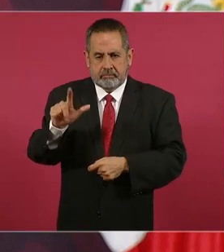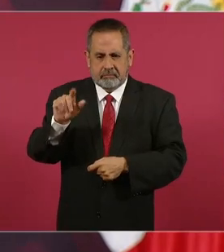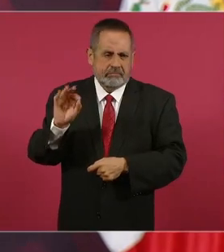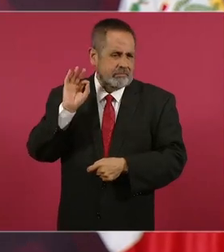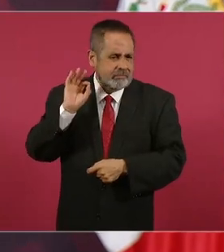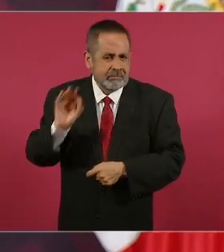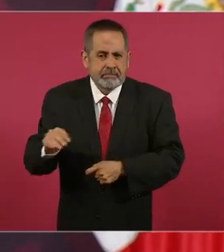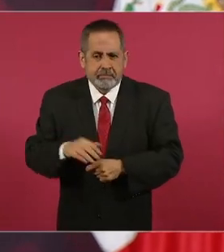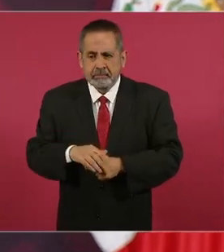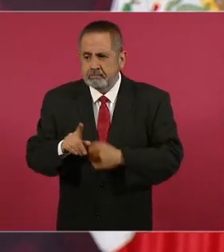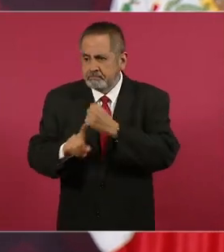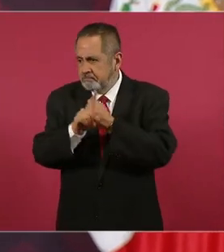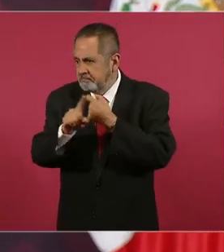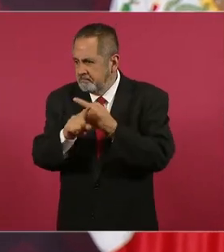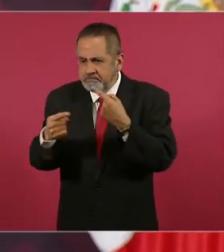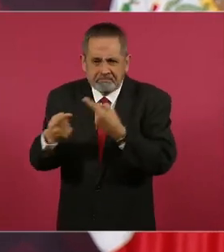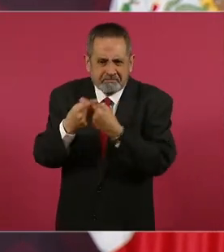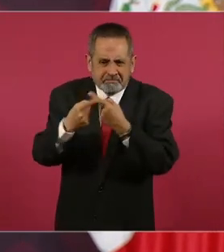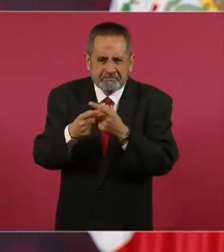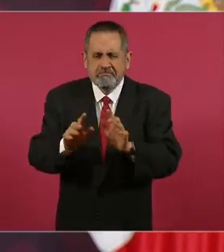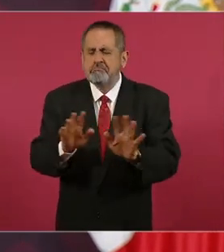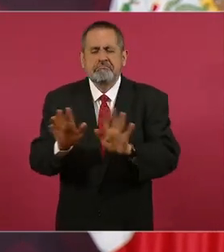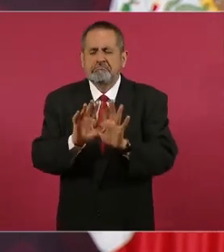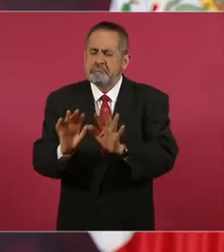que no haya conflictos.